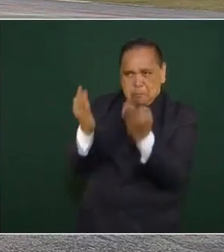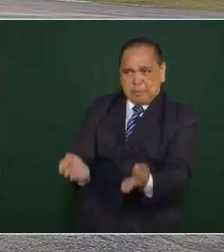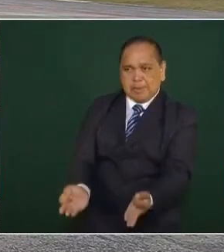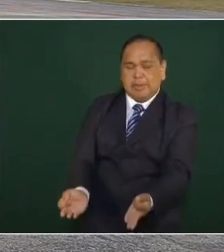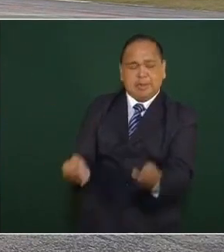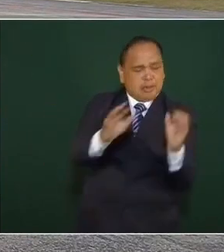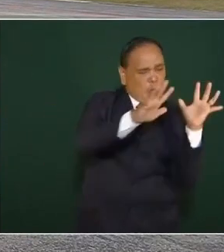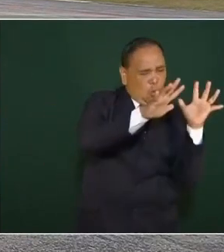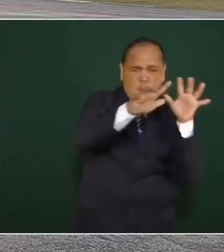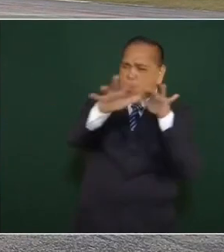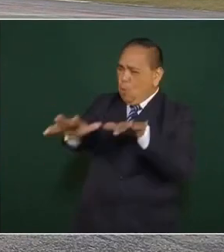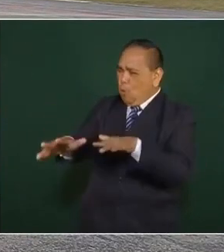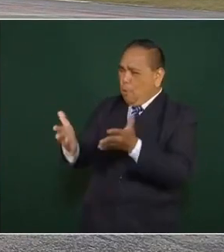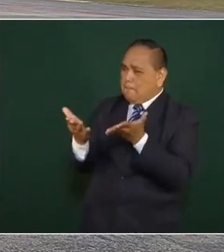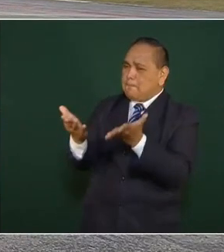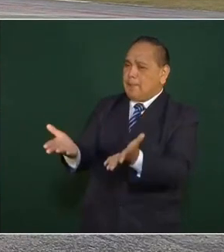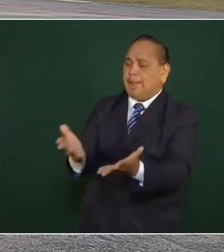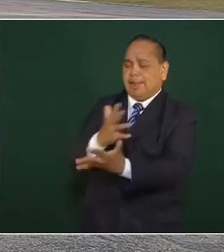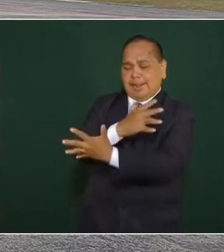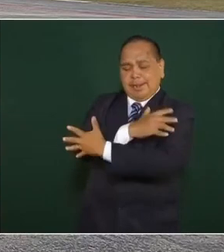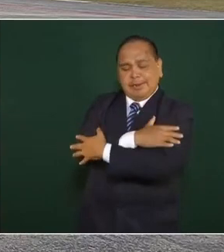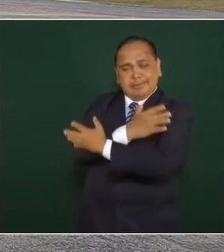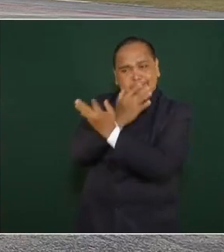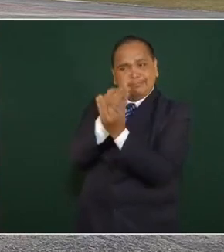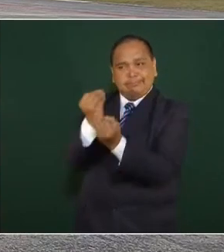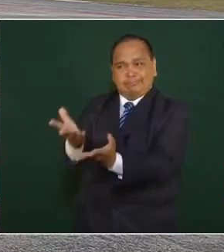admirado y fraterno.